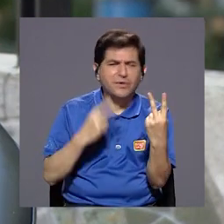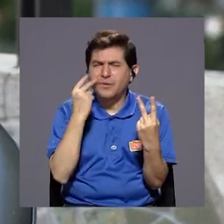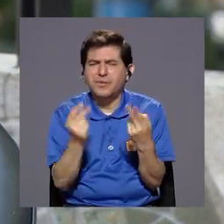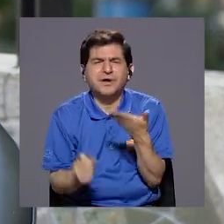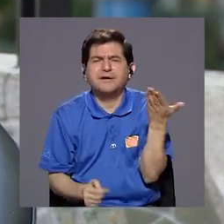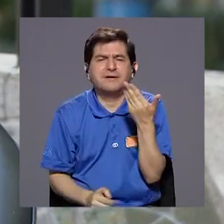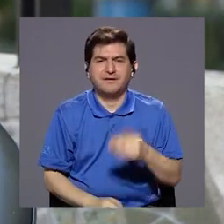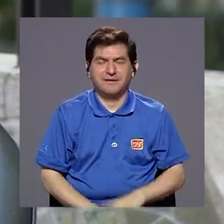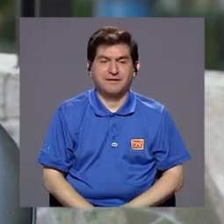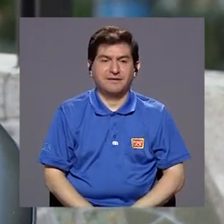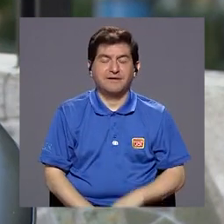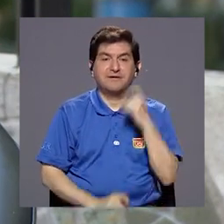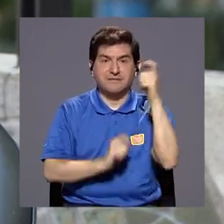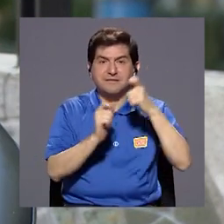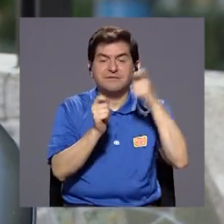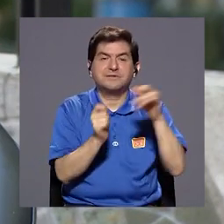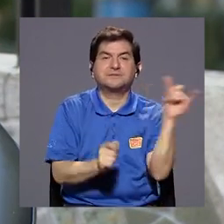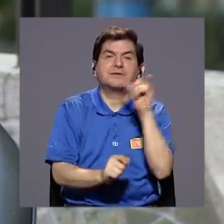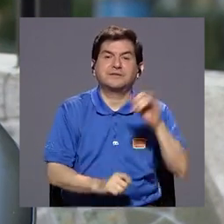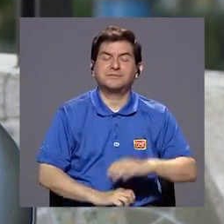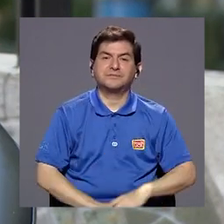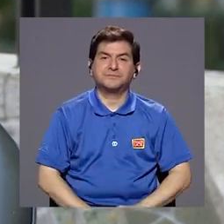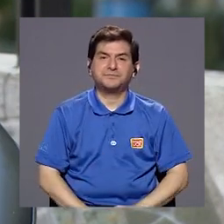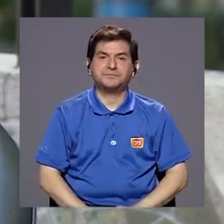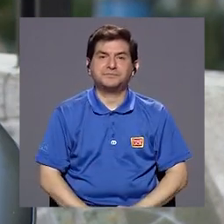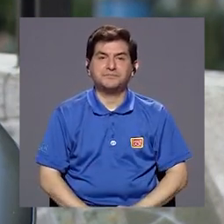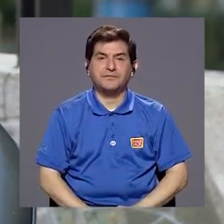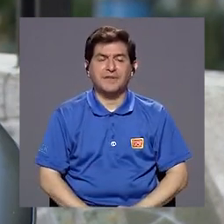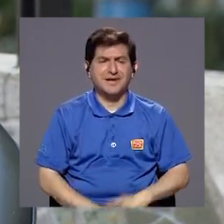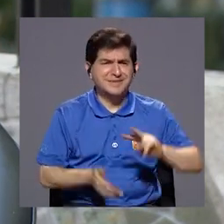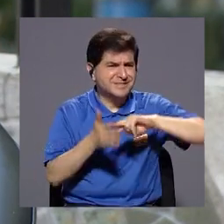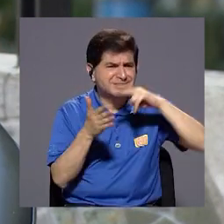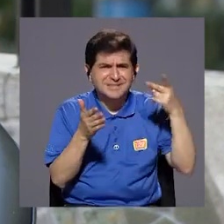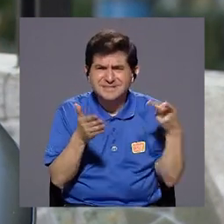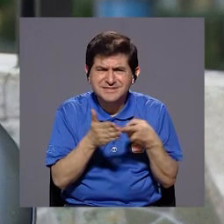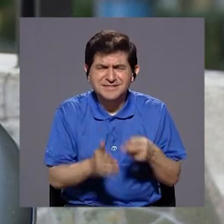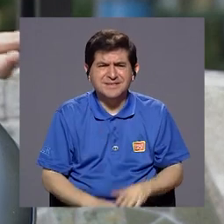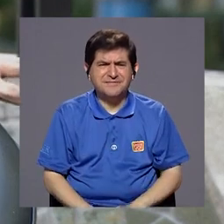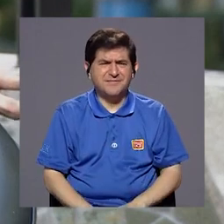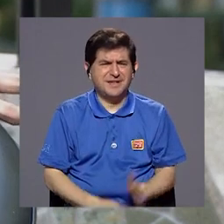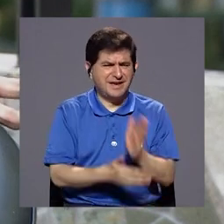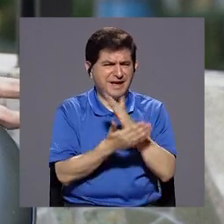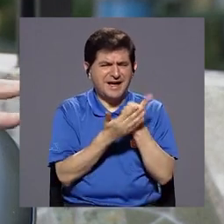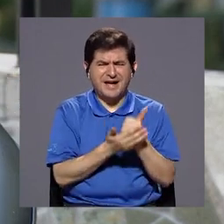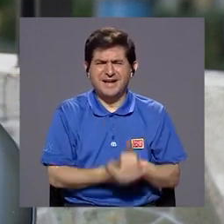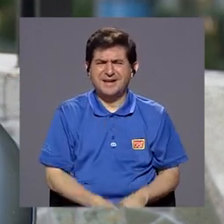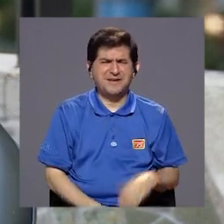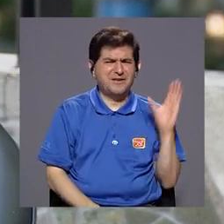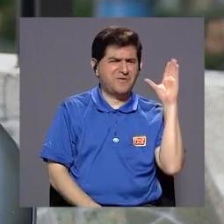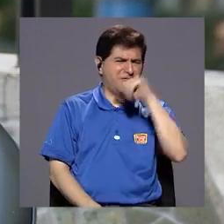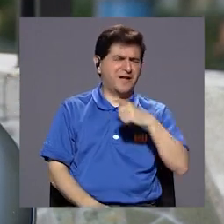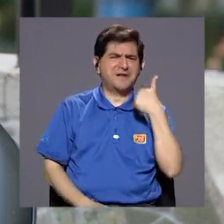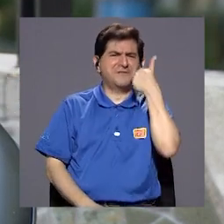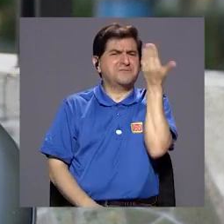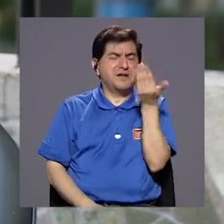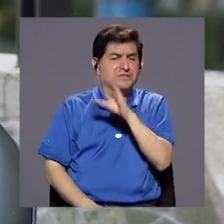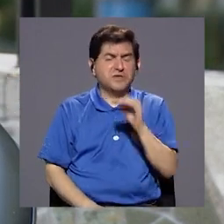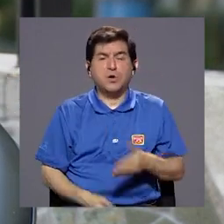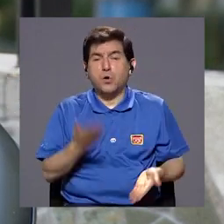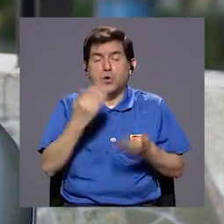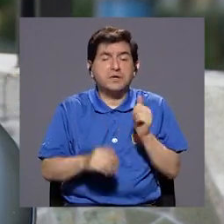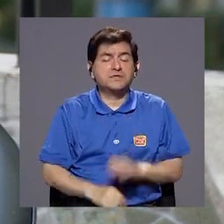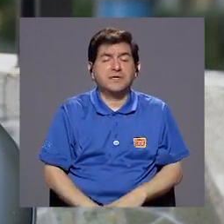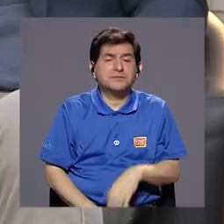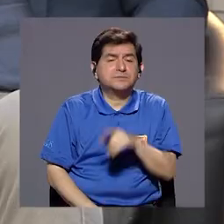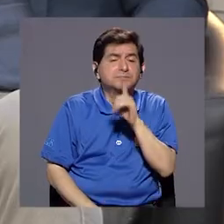ver, qué, y específicamente también si es algo que es muy evidente, ¿verdad? O es algo como muy